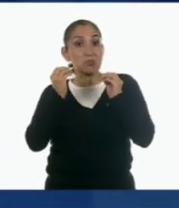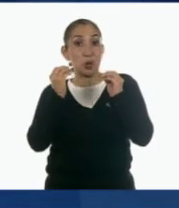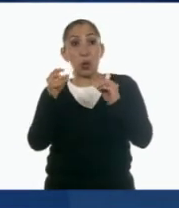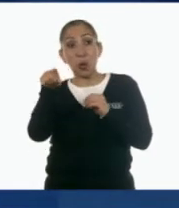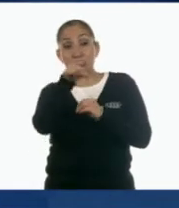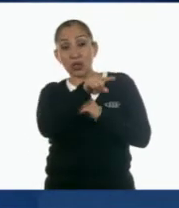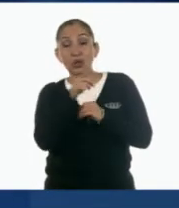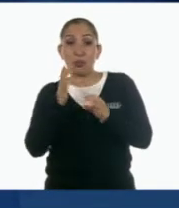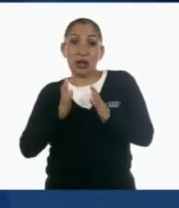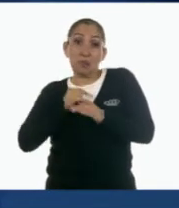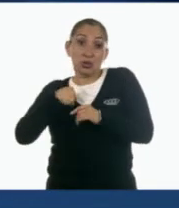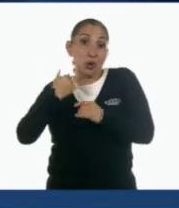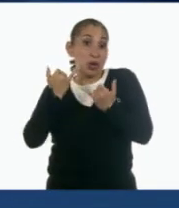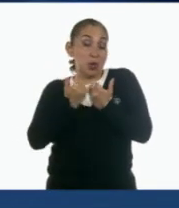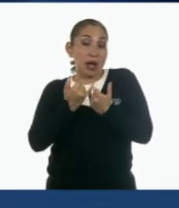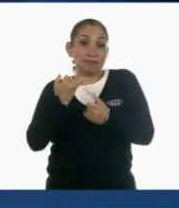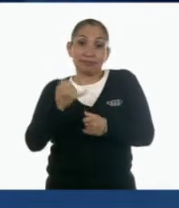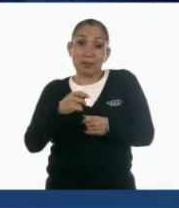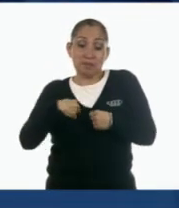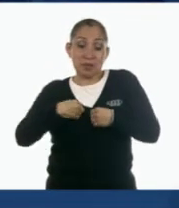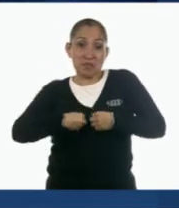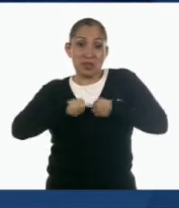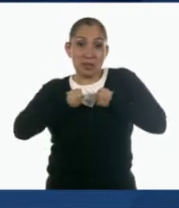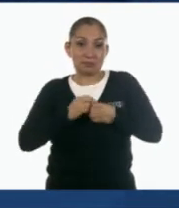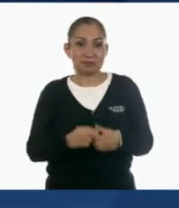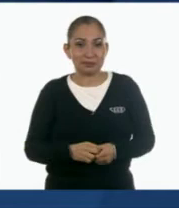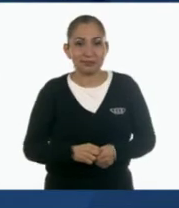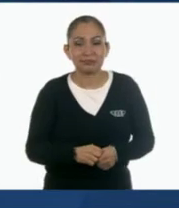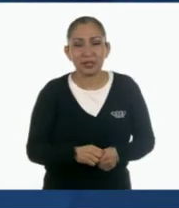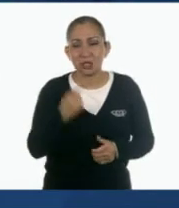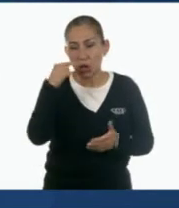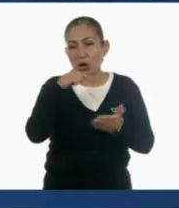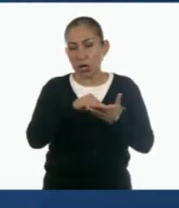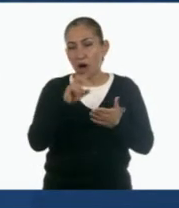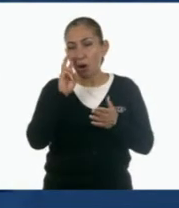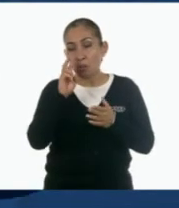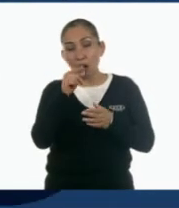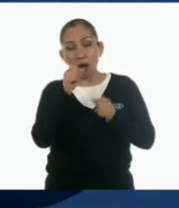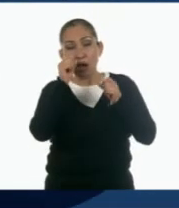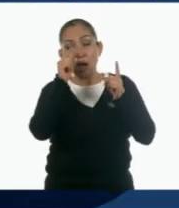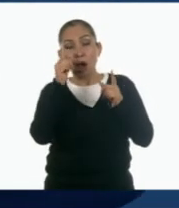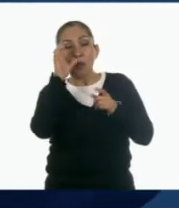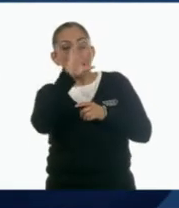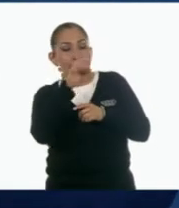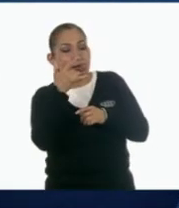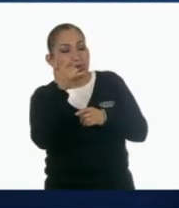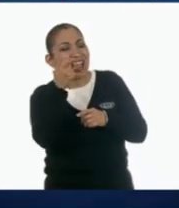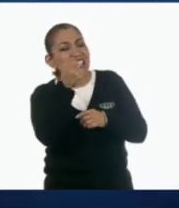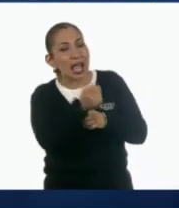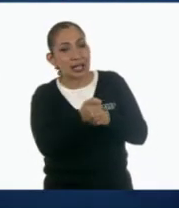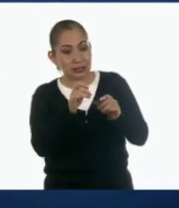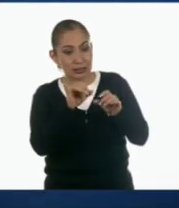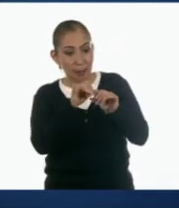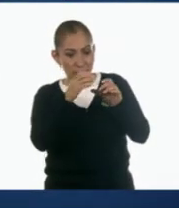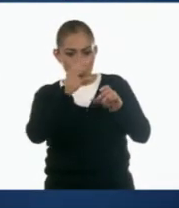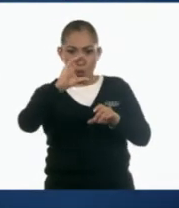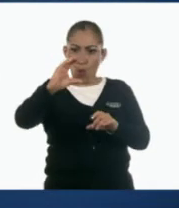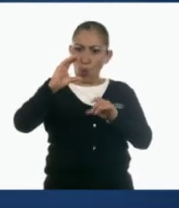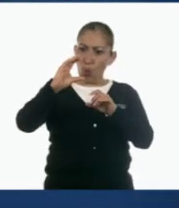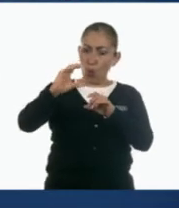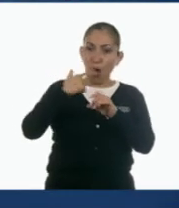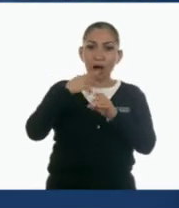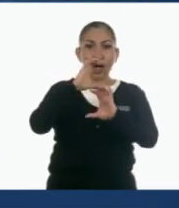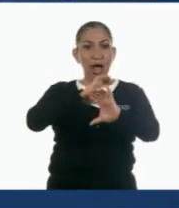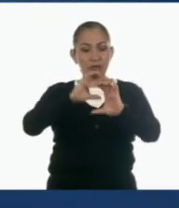muchos, como increíble y absurda ha sido toda mi vida. Creo que deben haber despertado mi curiosidad, el tamaño del libro,